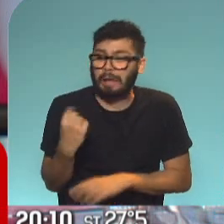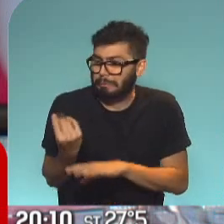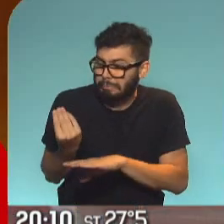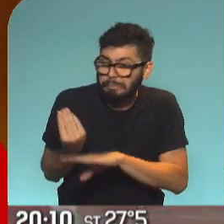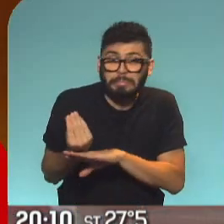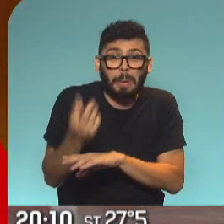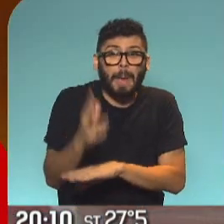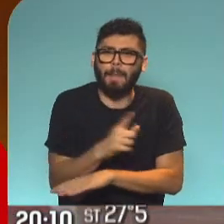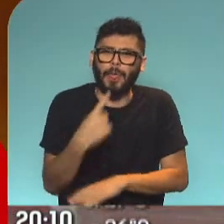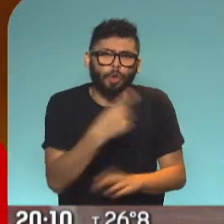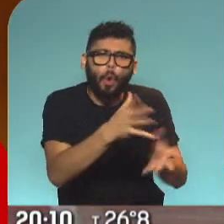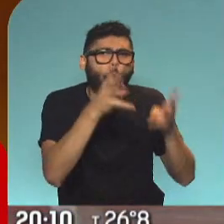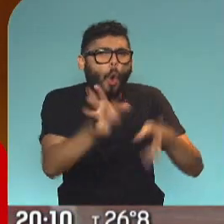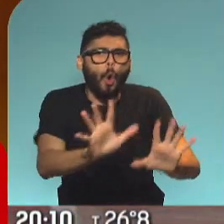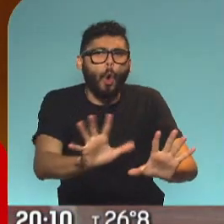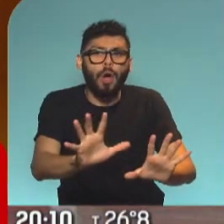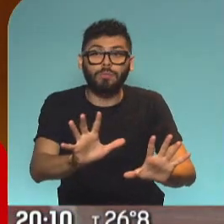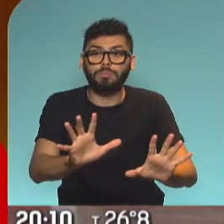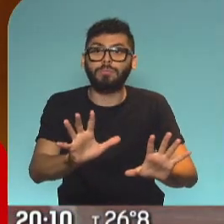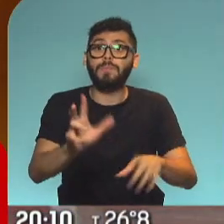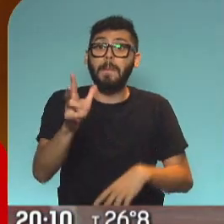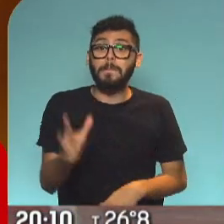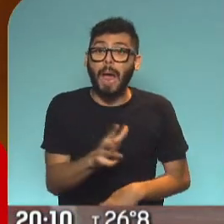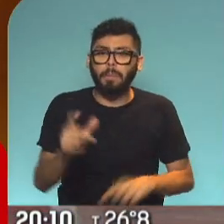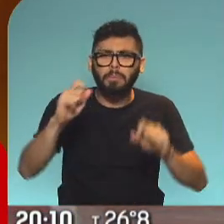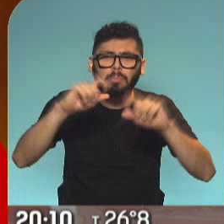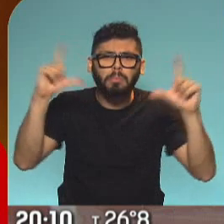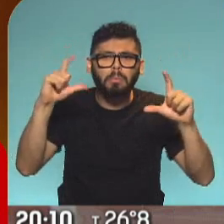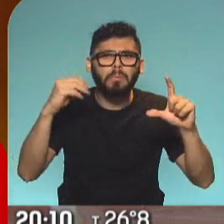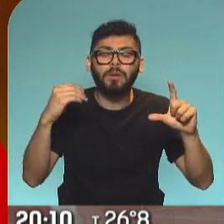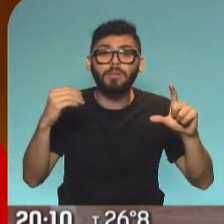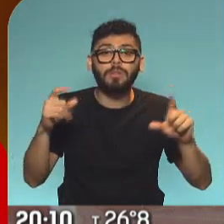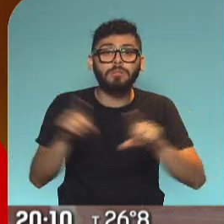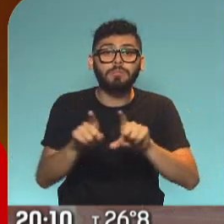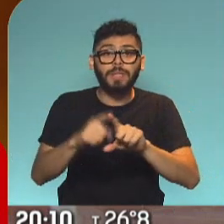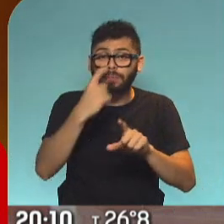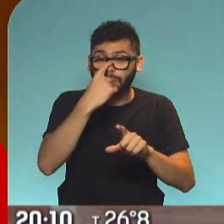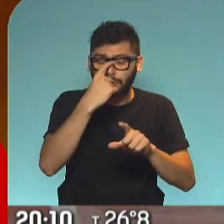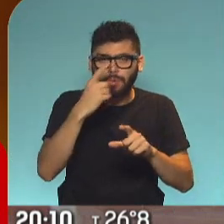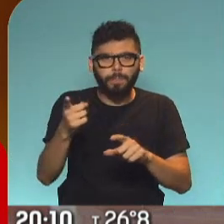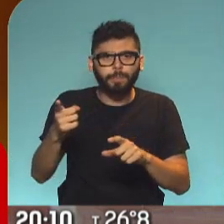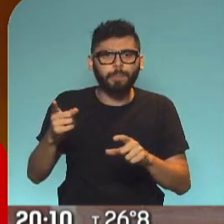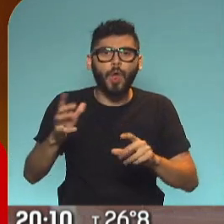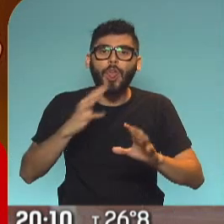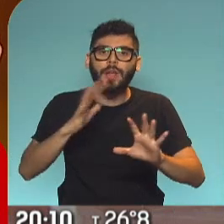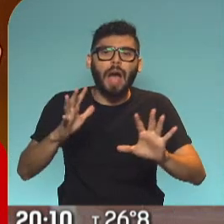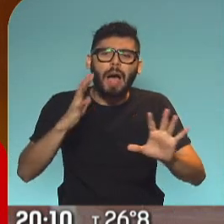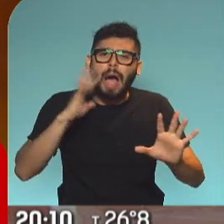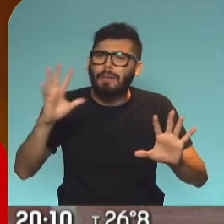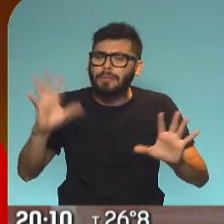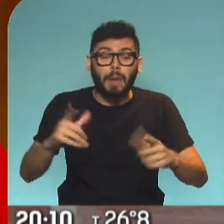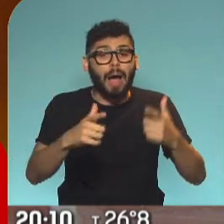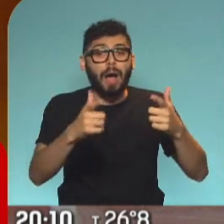siria. Y sorprendentemente el Papa lo que hizo fue convocar, como toda arma y como toda herramienta para la no invasión a